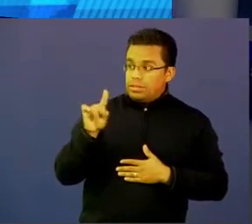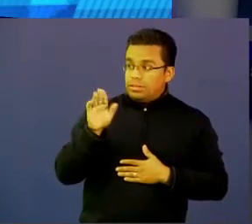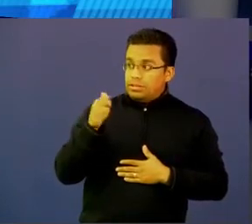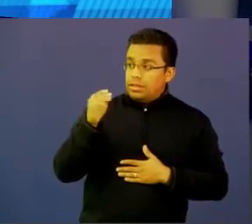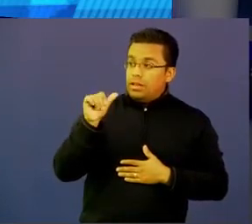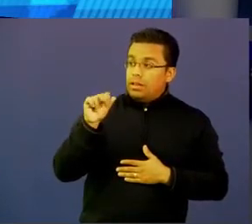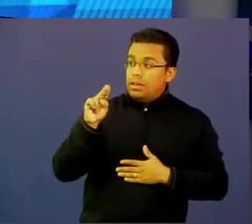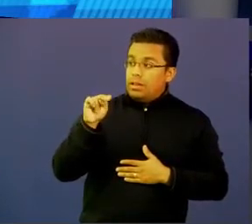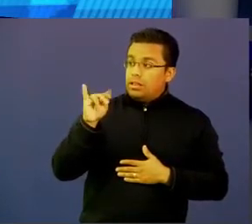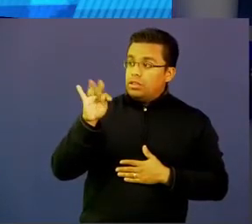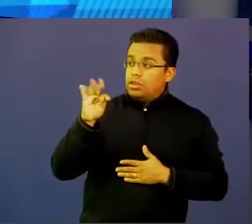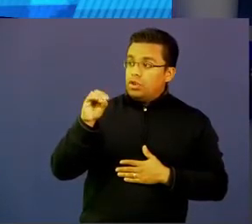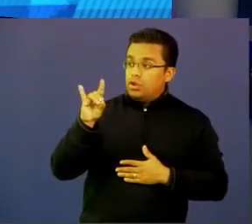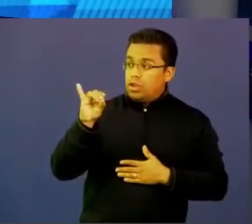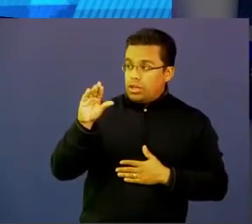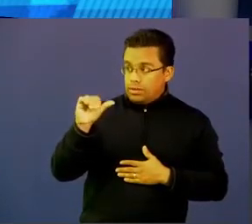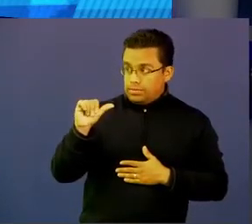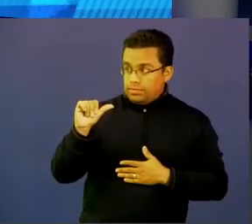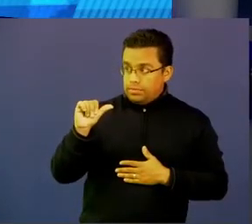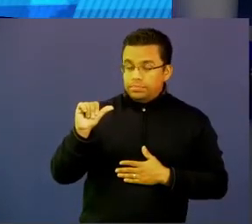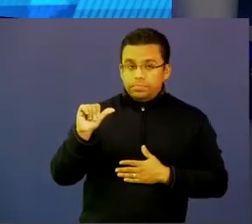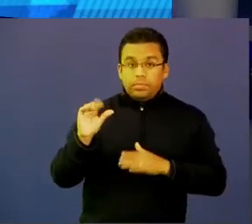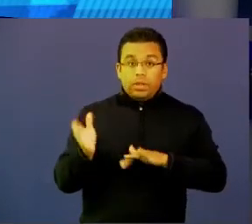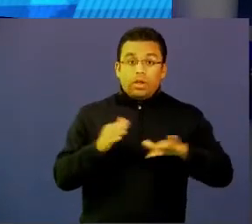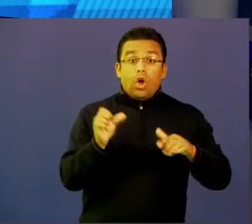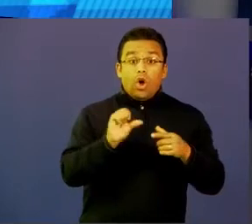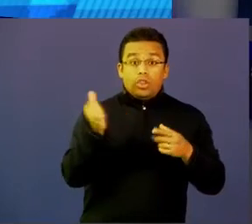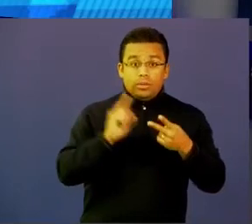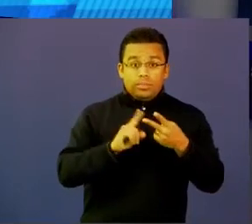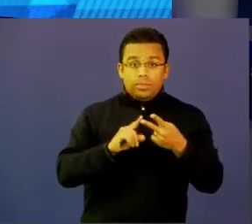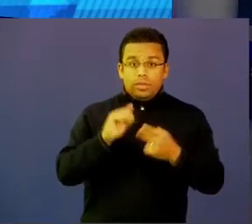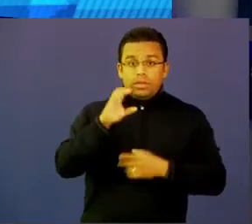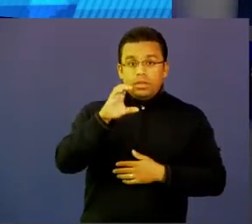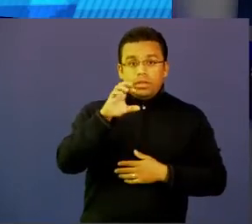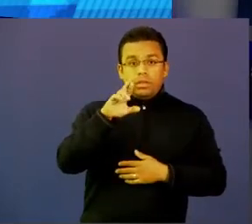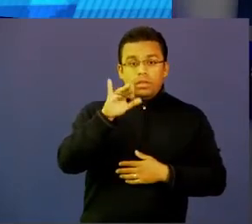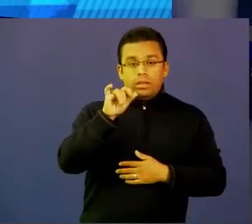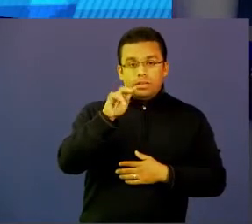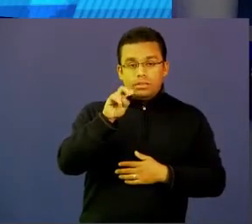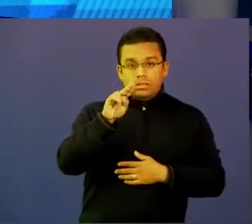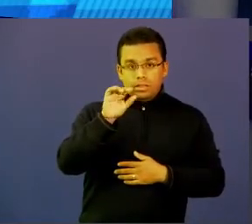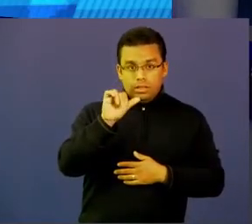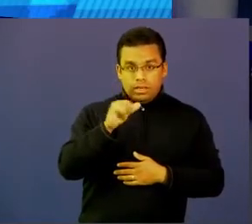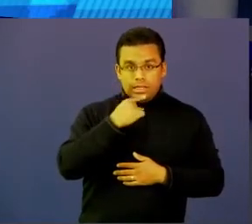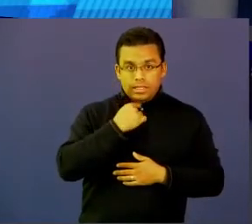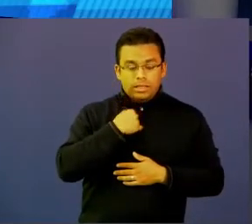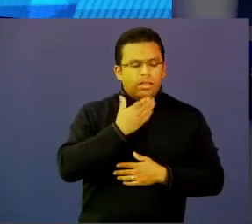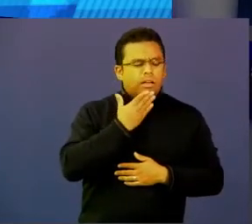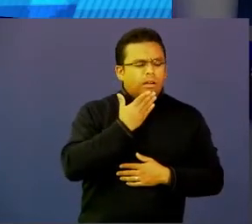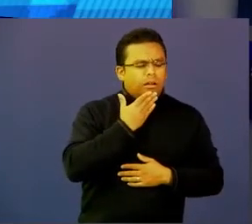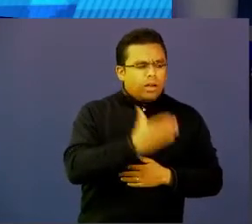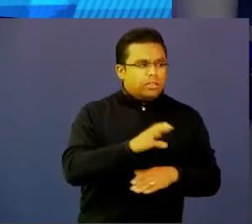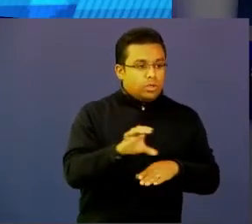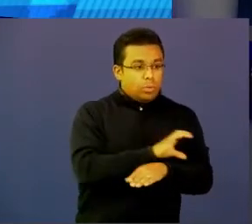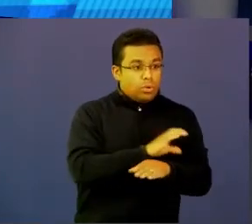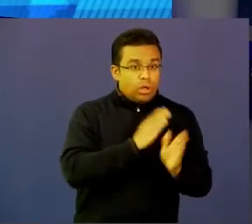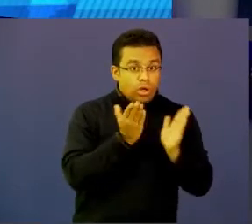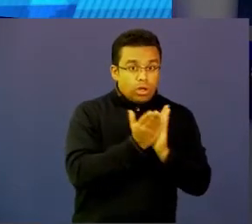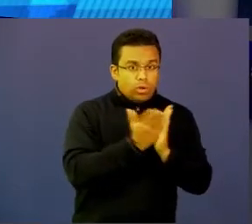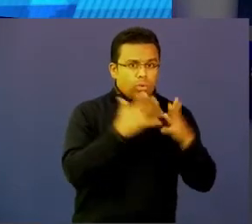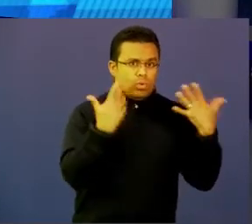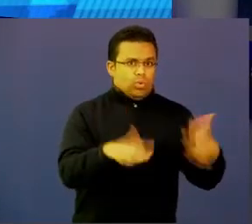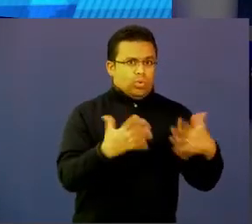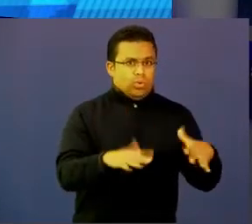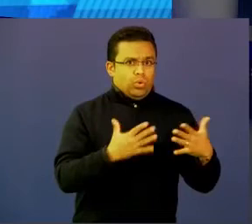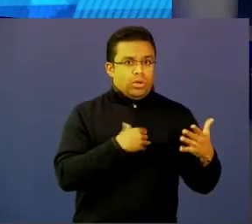También Cristina Bermúdez nos dice, gracias a Computadores para Educar, porque se habrá contribuido a que Colombia sea la más